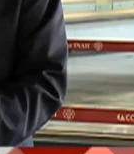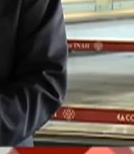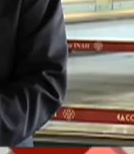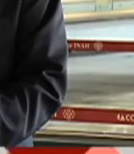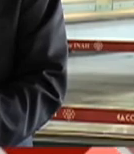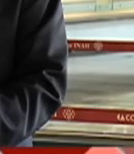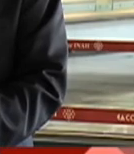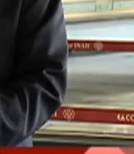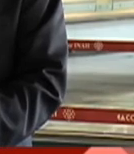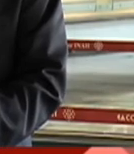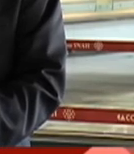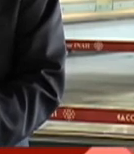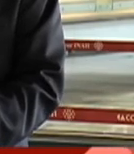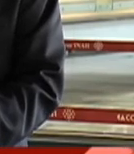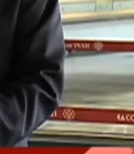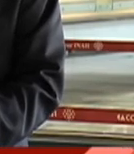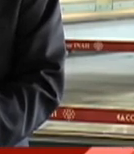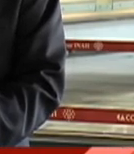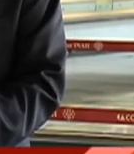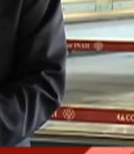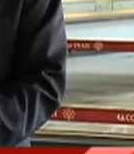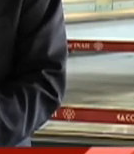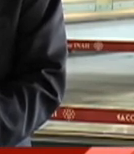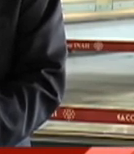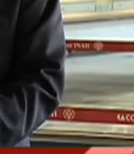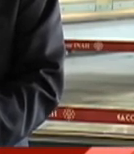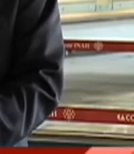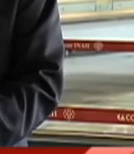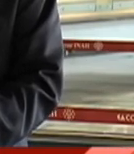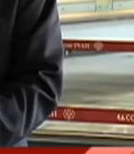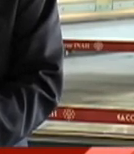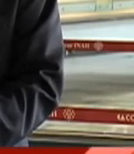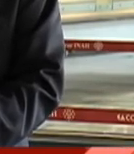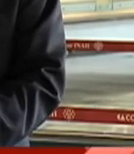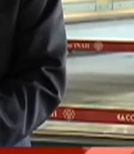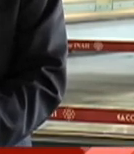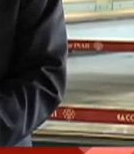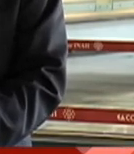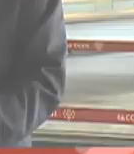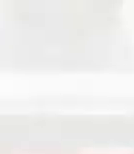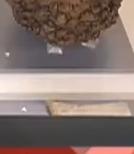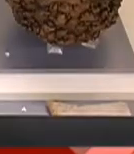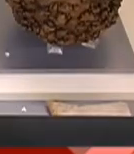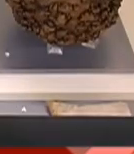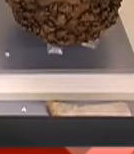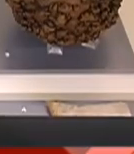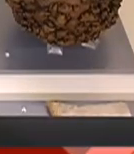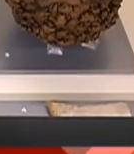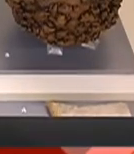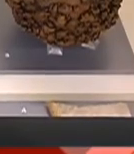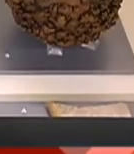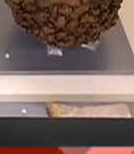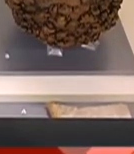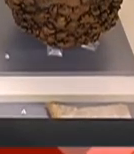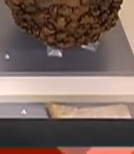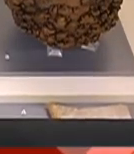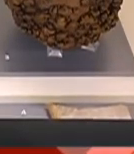primera instancia, que enfrentar a las huestes españolas y sus aliados indígenas enemigos. El museo se creó